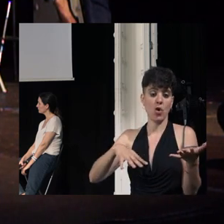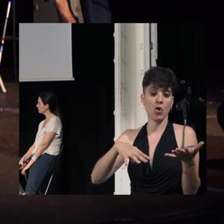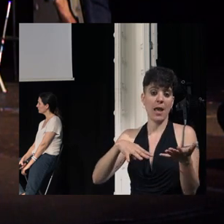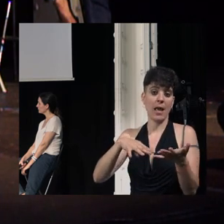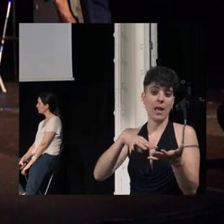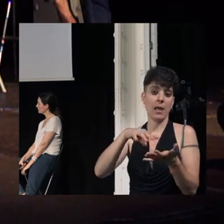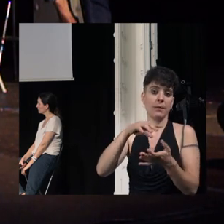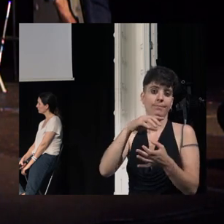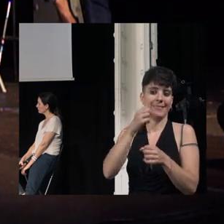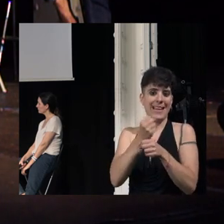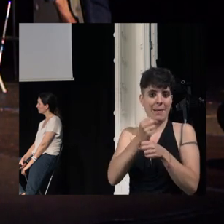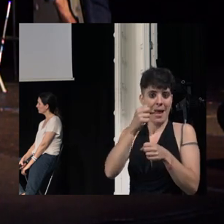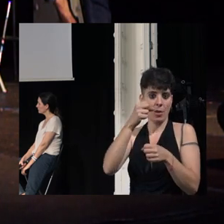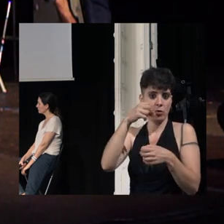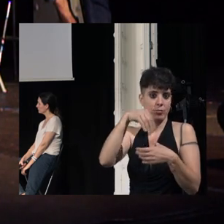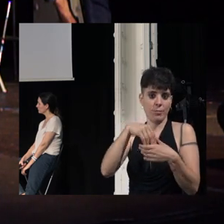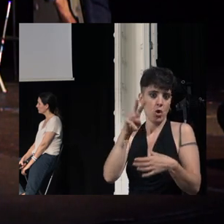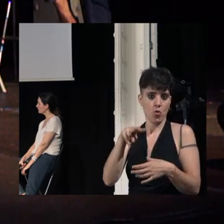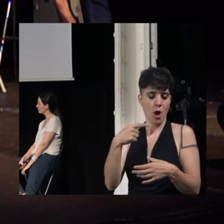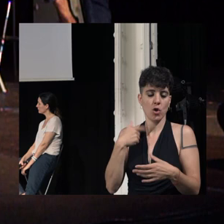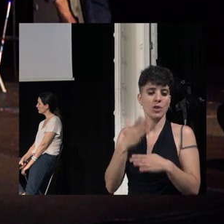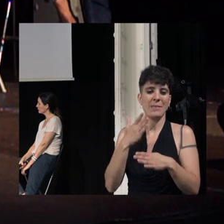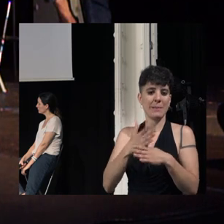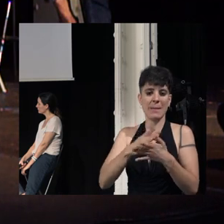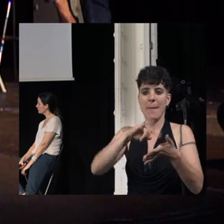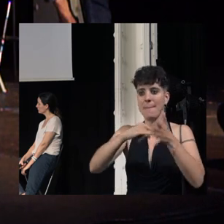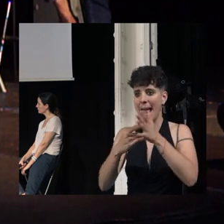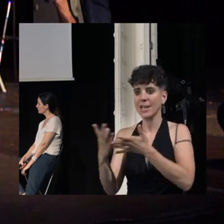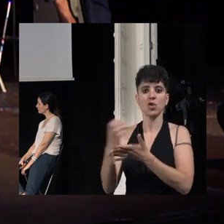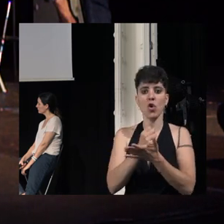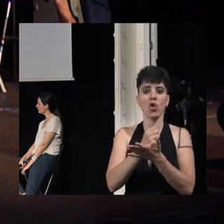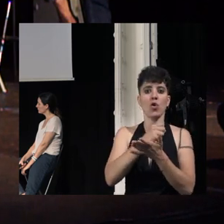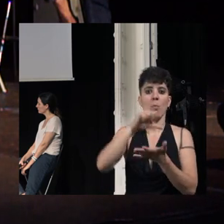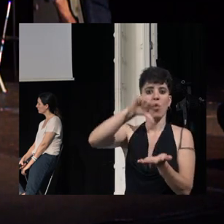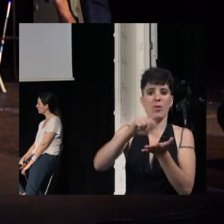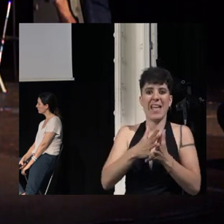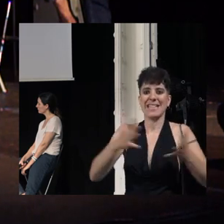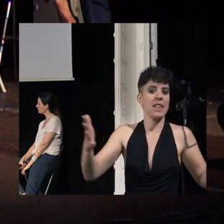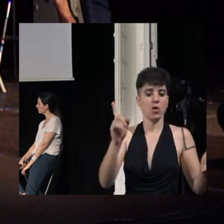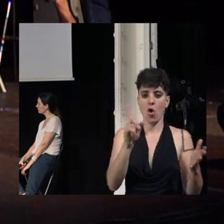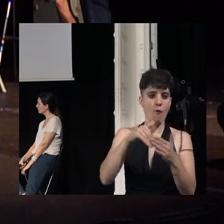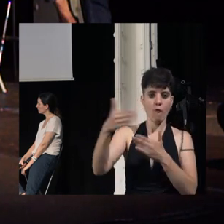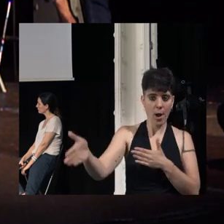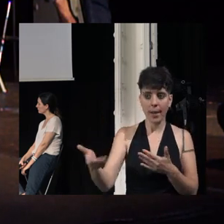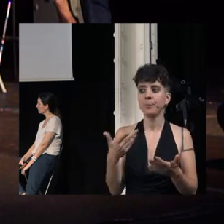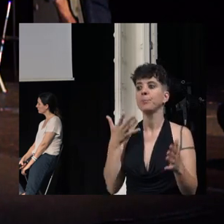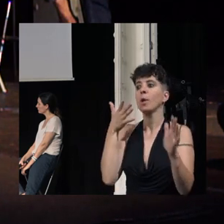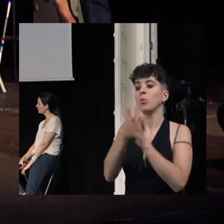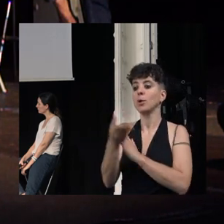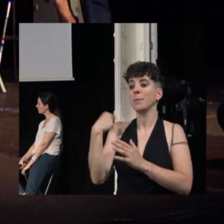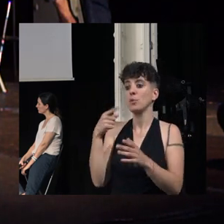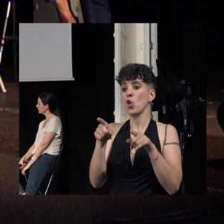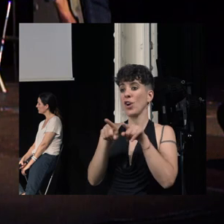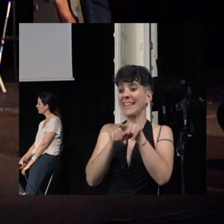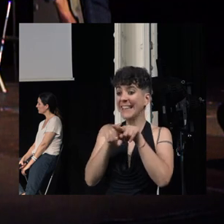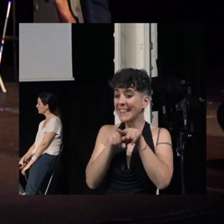lo que he hecho a nivel de planes, programas, todo ha sido fuera de las grandes urbes. Y por eso hacía esta crítica a la falta